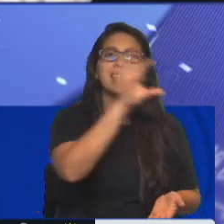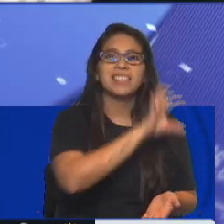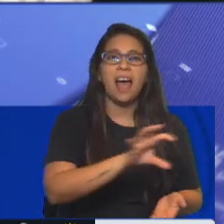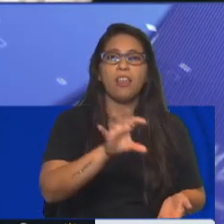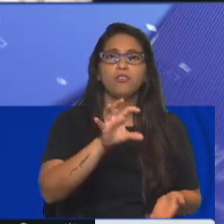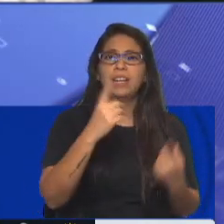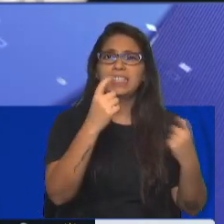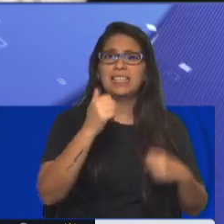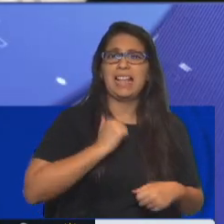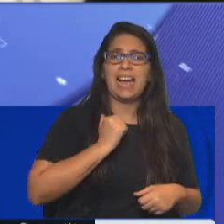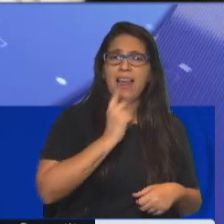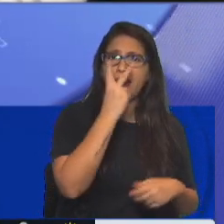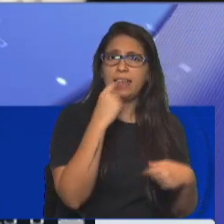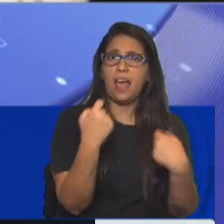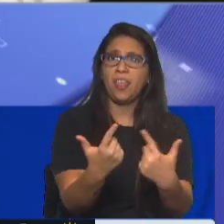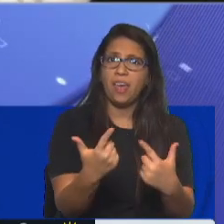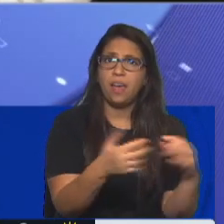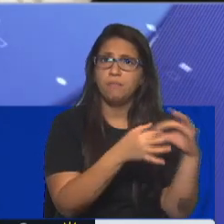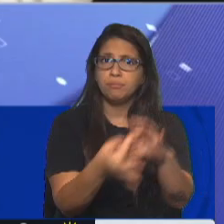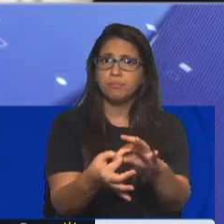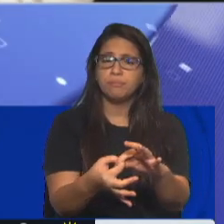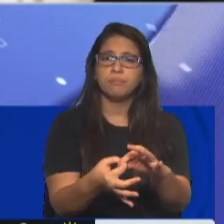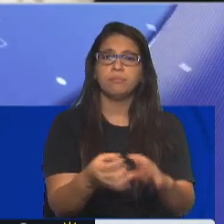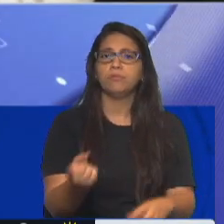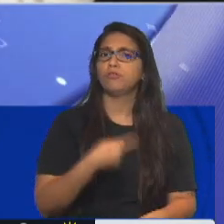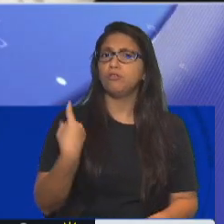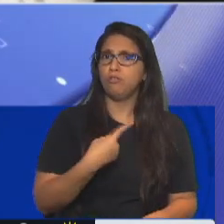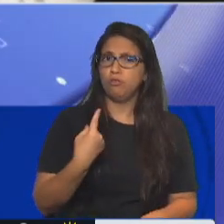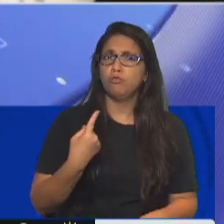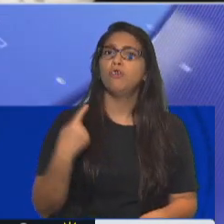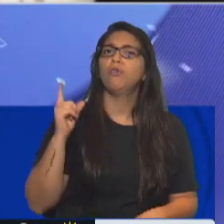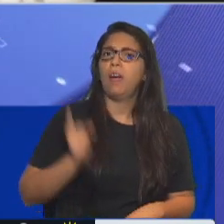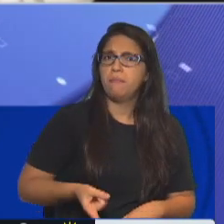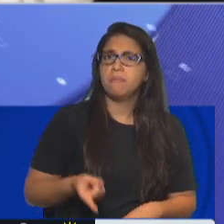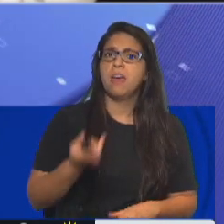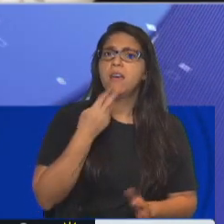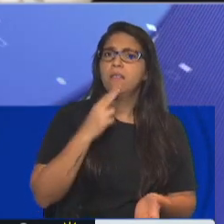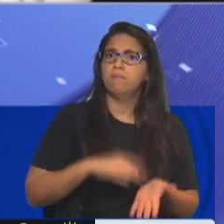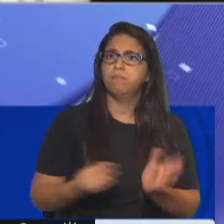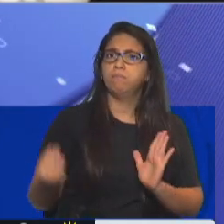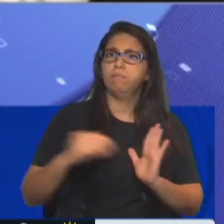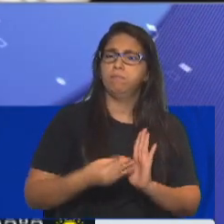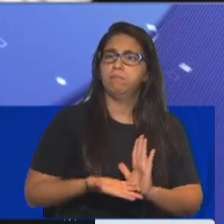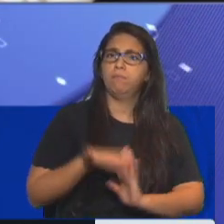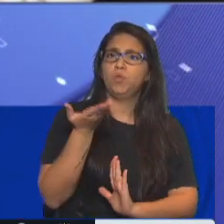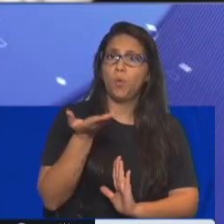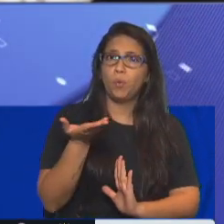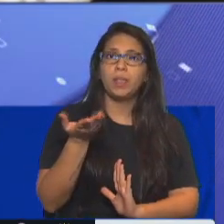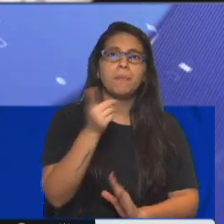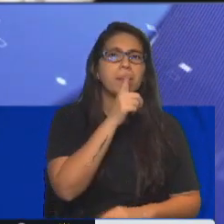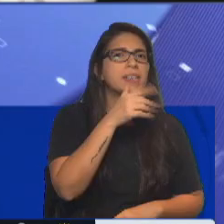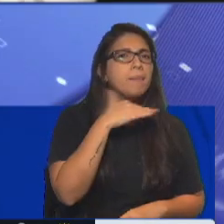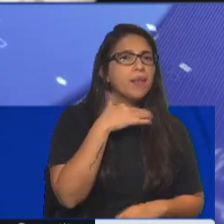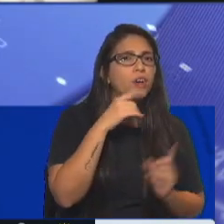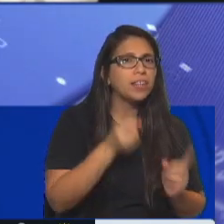energética, ¿no? El anuncio desde Canadá del gobernador de decir, bueno, nosotros también les vamos a subir los aranceles. Entiendo que también pasa con México, ¿no?